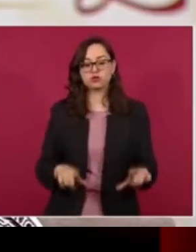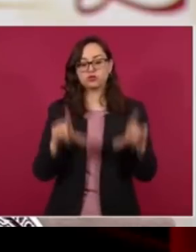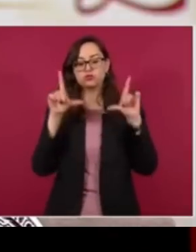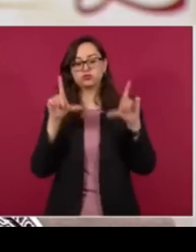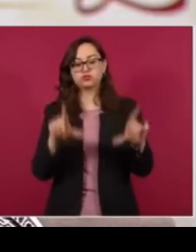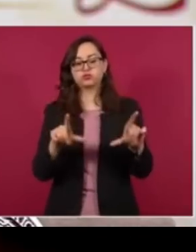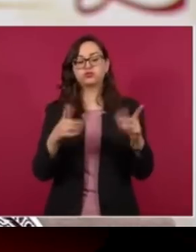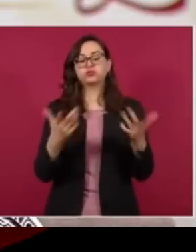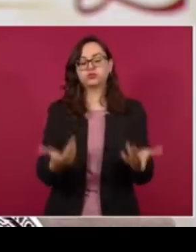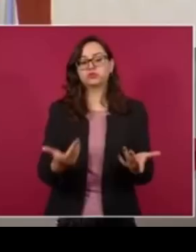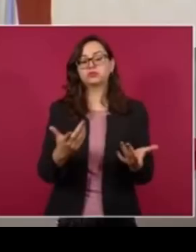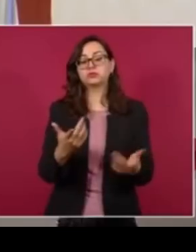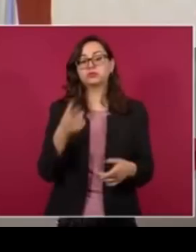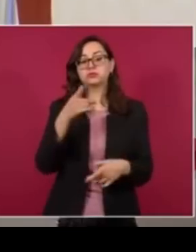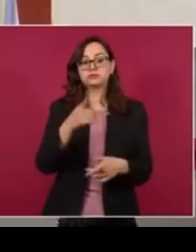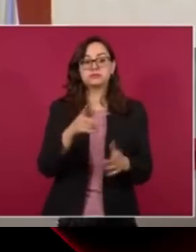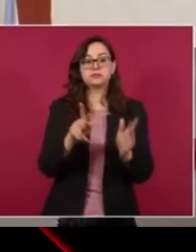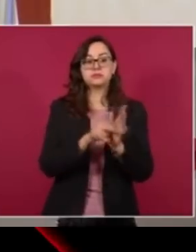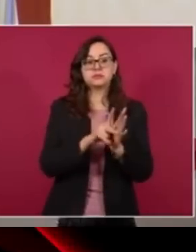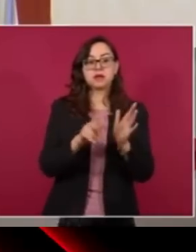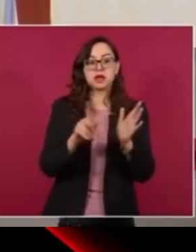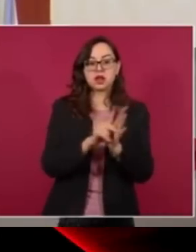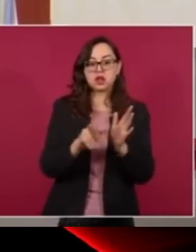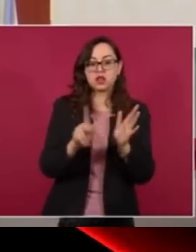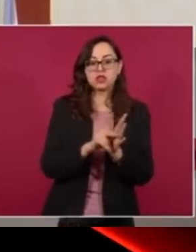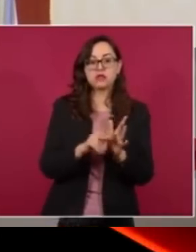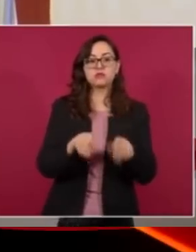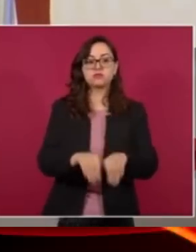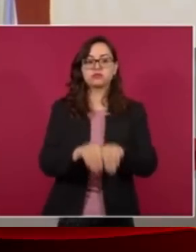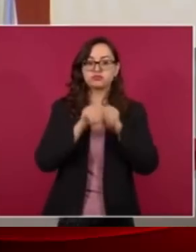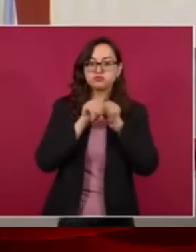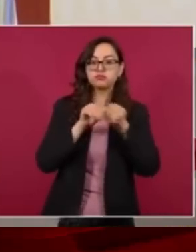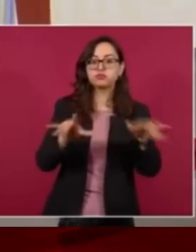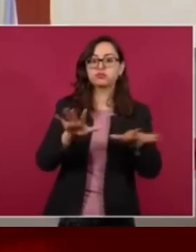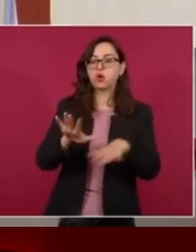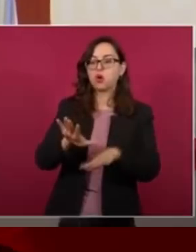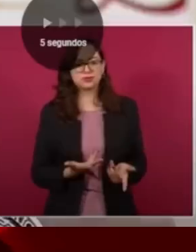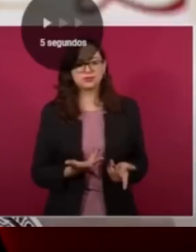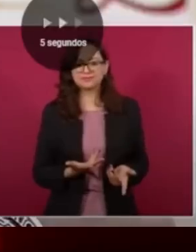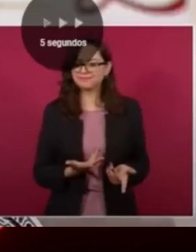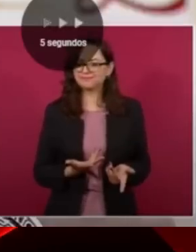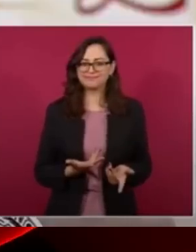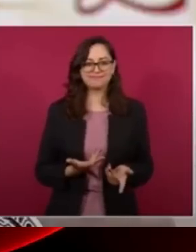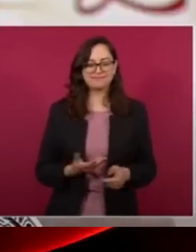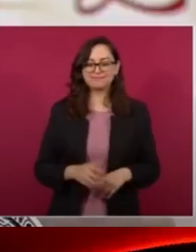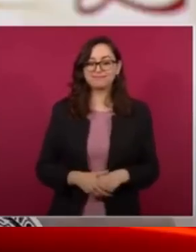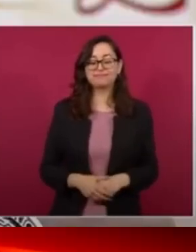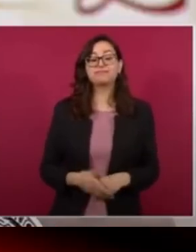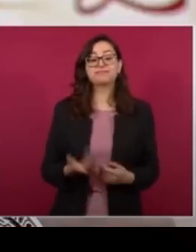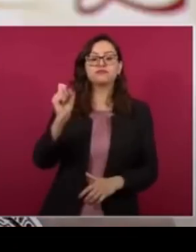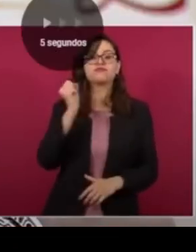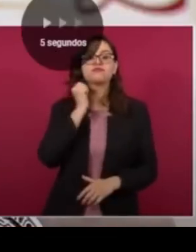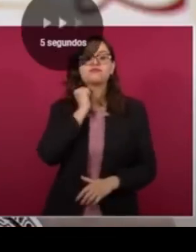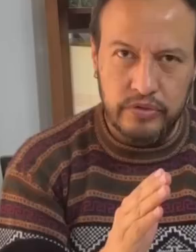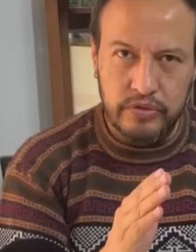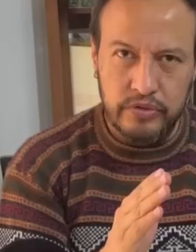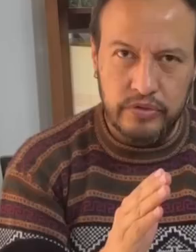las mentiras?, Elizabeth García Vilchis, expuso en la conferencia mañanera al director de